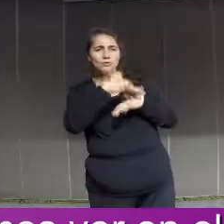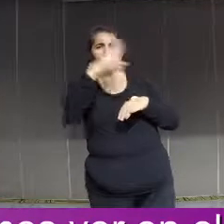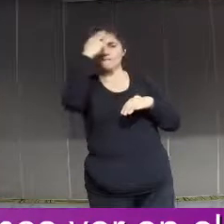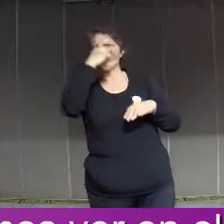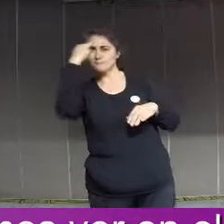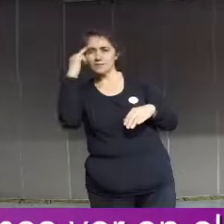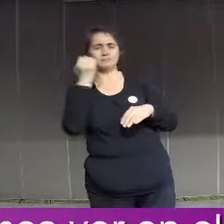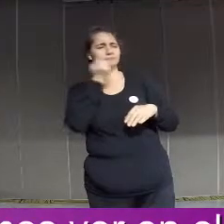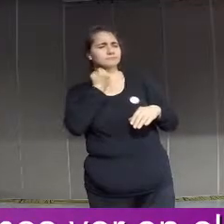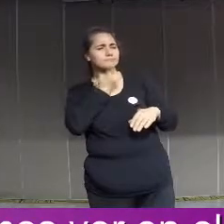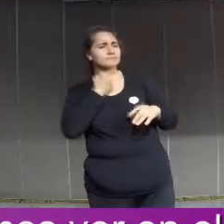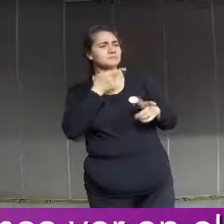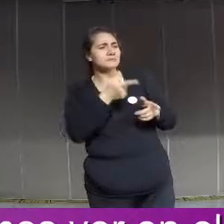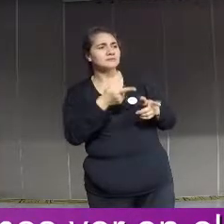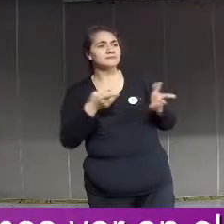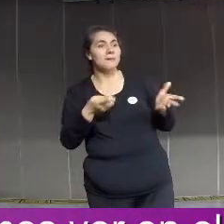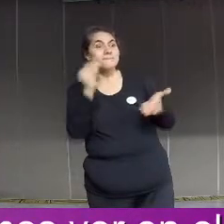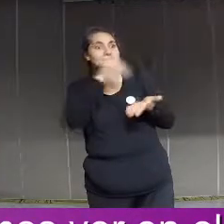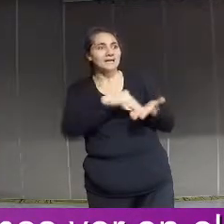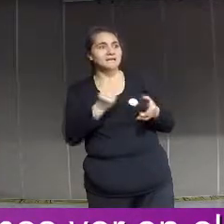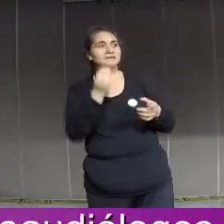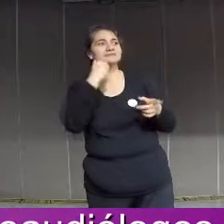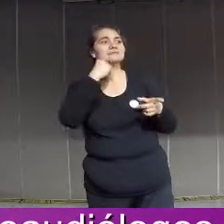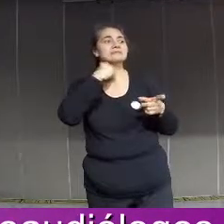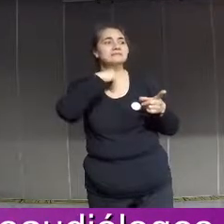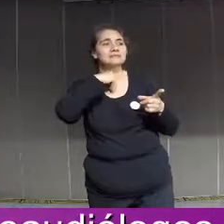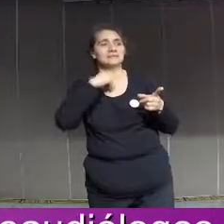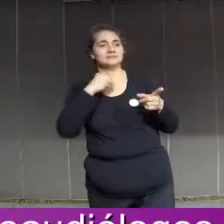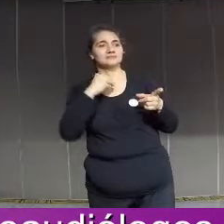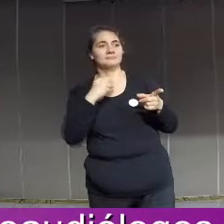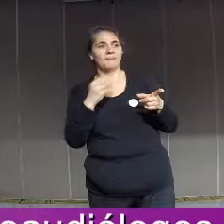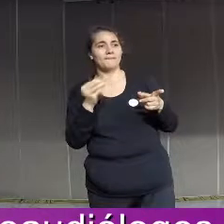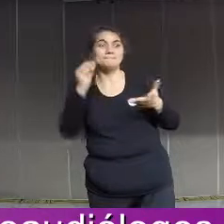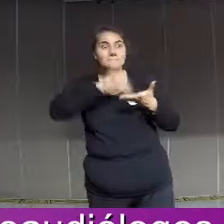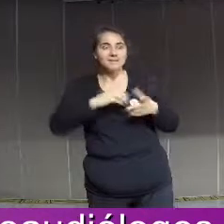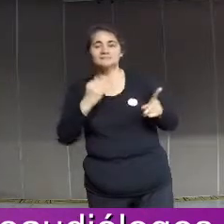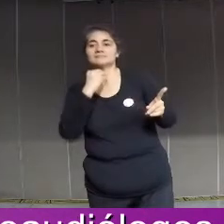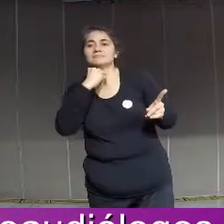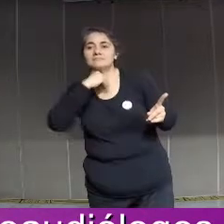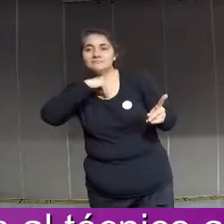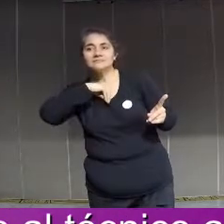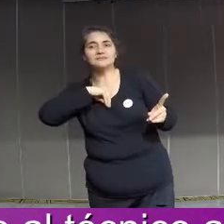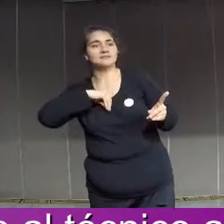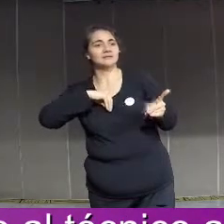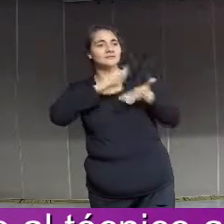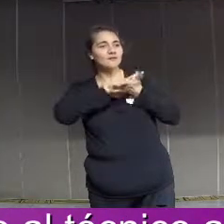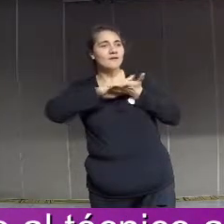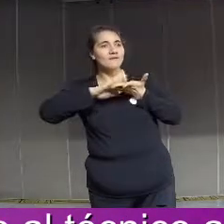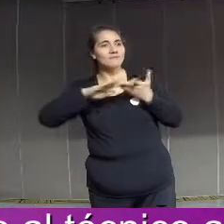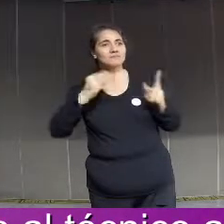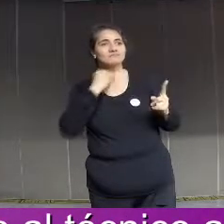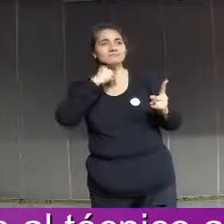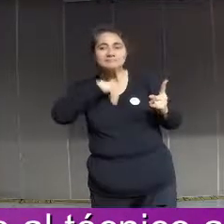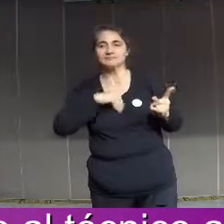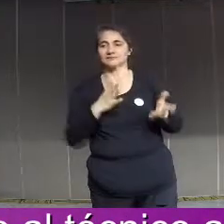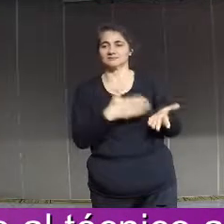esté tomando el estudio, pedile que vuelva a tragar. Entonces vos mirás el monitor, vos ves que el paciente limpió la pared de la faringe,